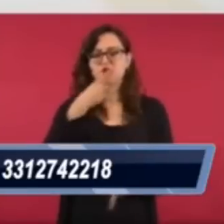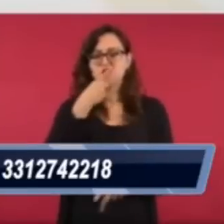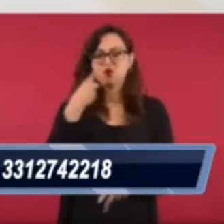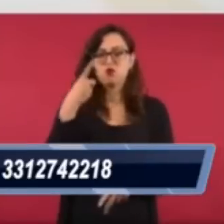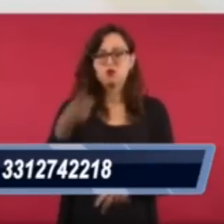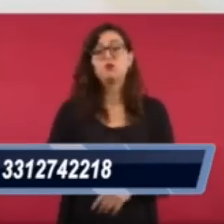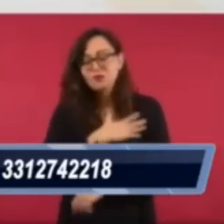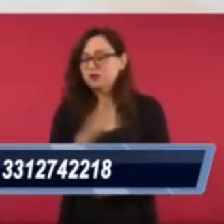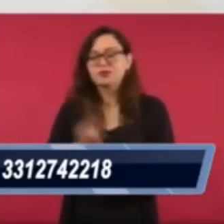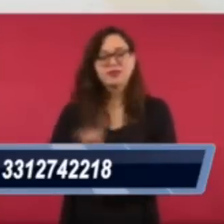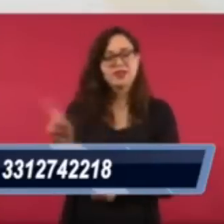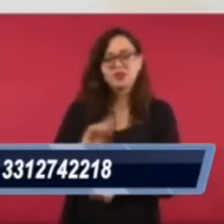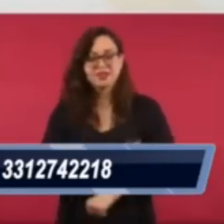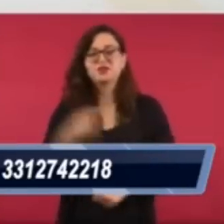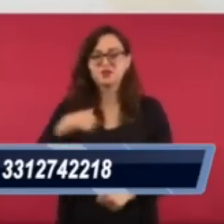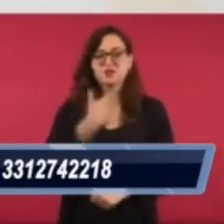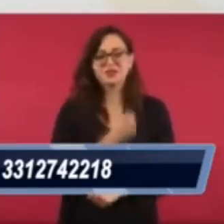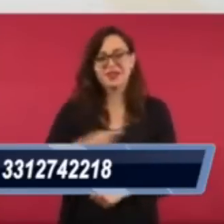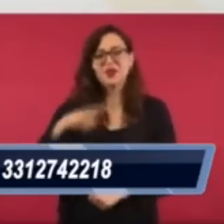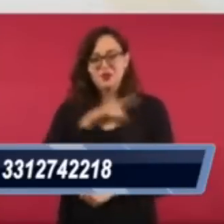buenas tardes. Así estoy de salud.